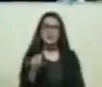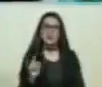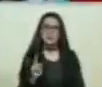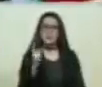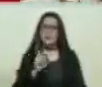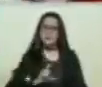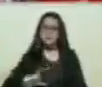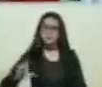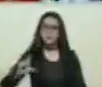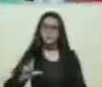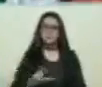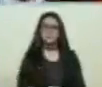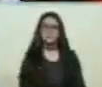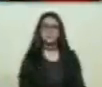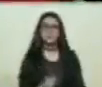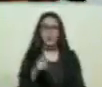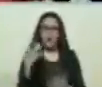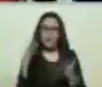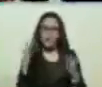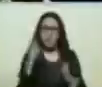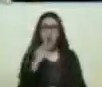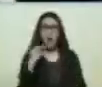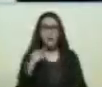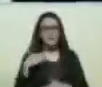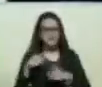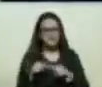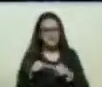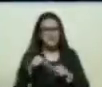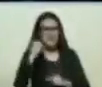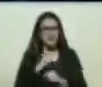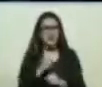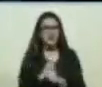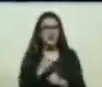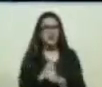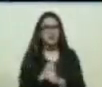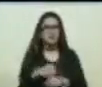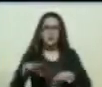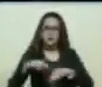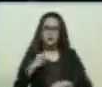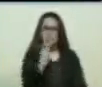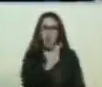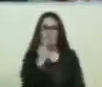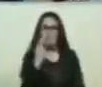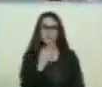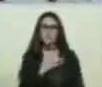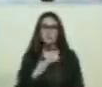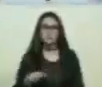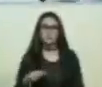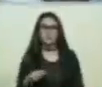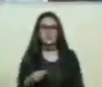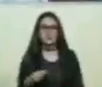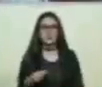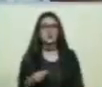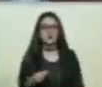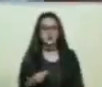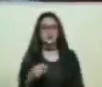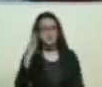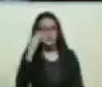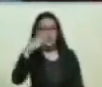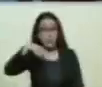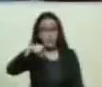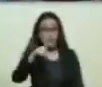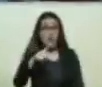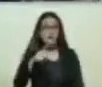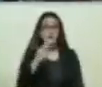primer financiamiento. Con esos jóvenes también vamos a trabajar, con esos jóvenes también asumimos el compromiso, presidente, y sabemos que usted, honrando